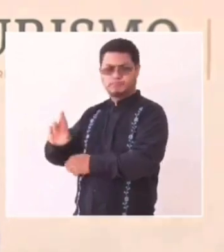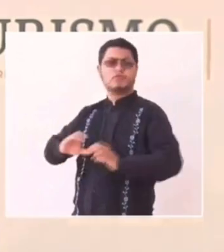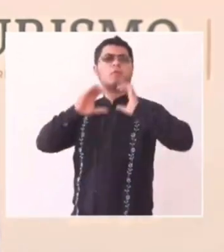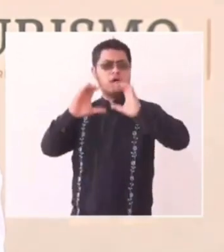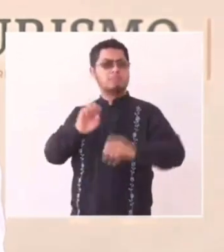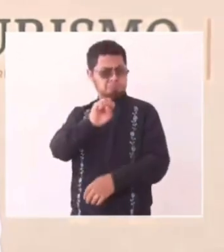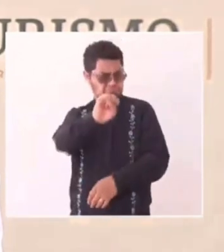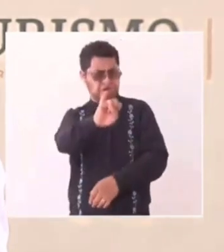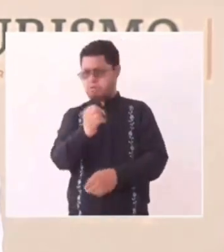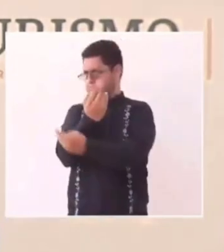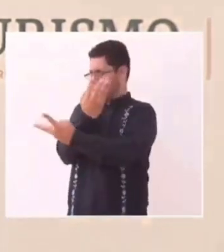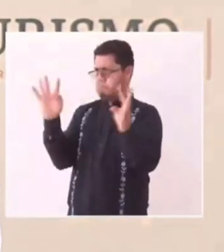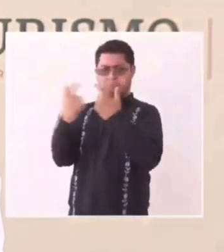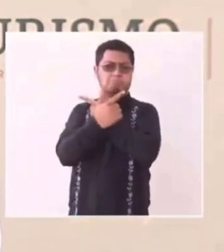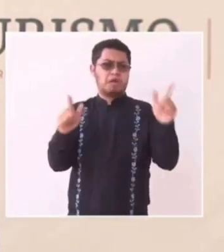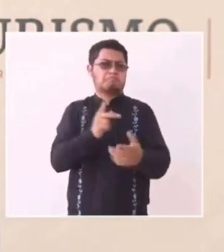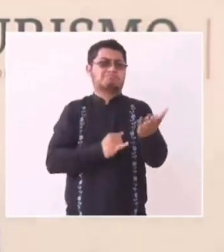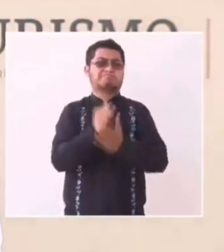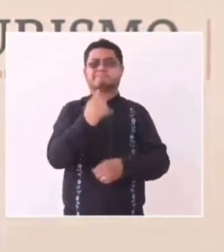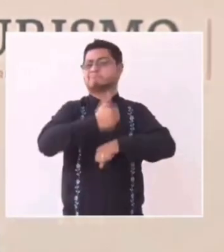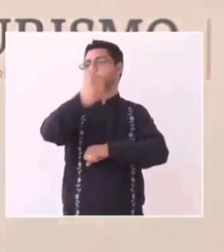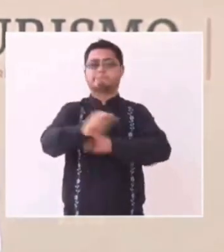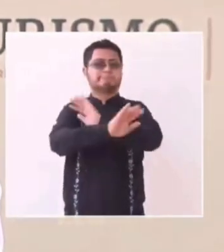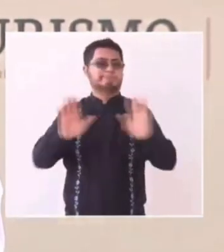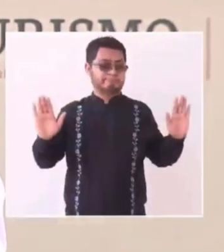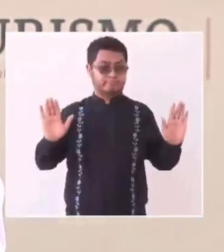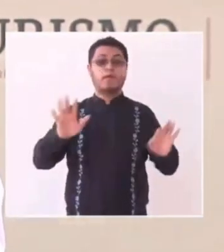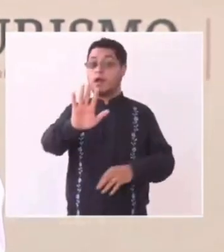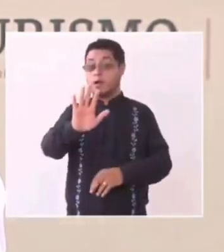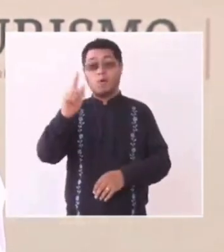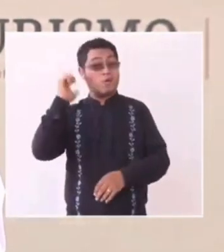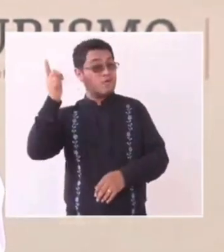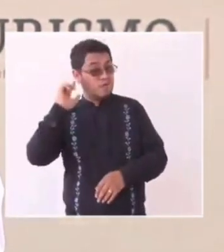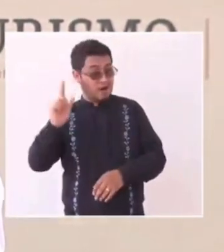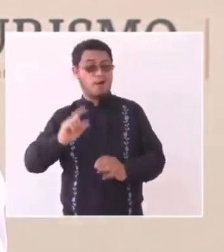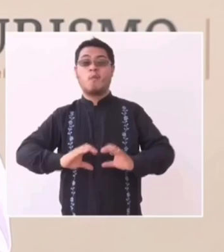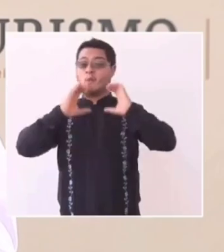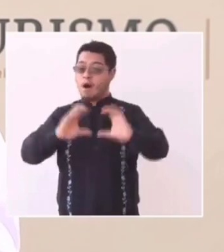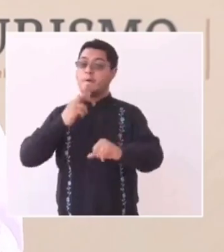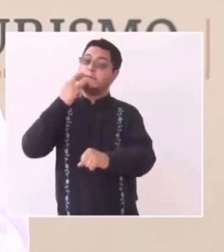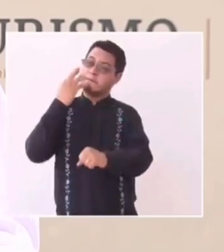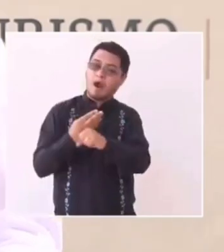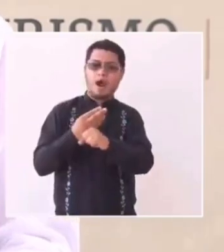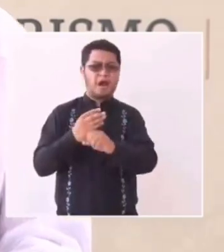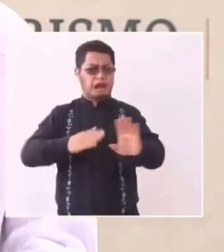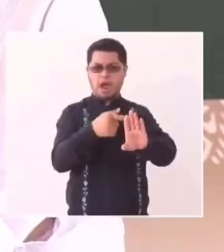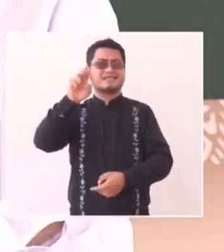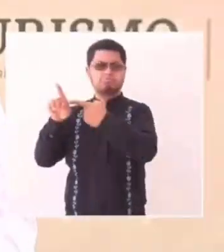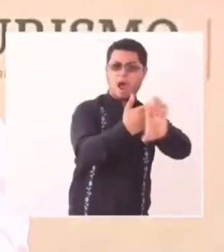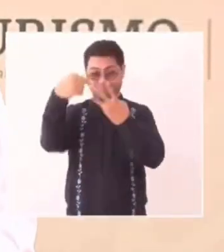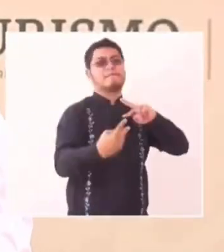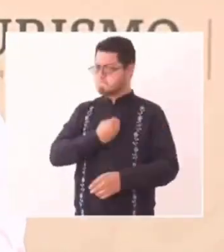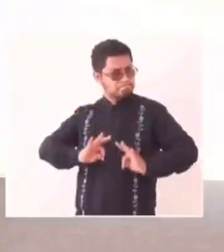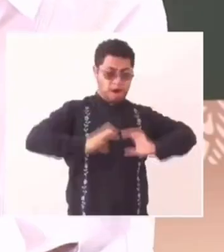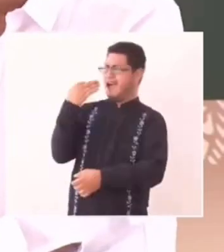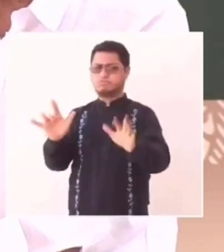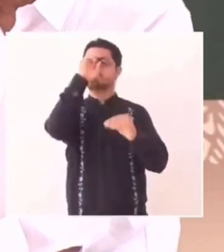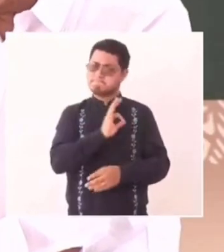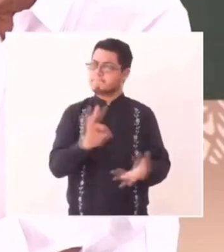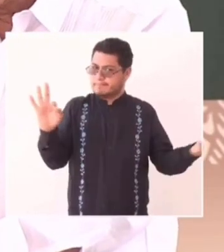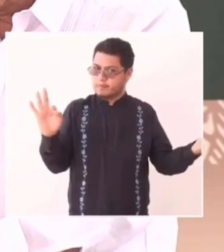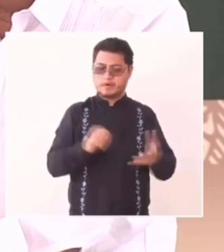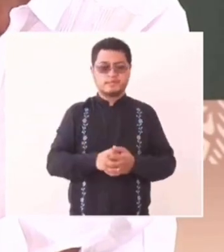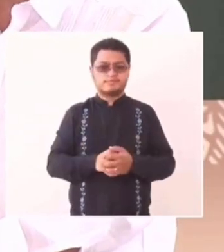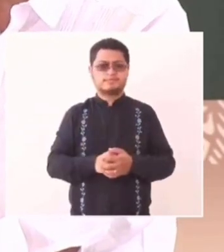las manifestaciones, todas, hay libertad plena. Pero ojalá y se actúe de manera responsable, sin violencia. Varias bromas